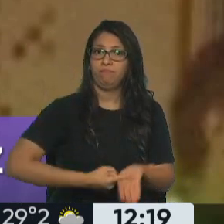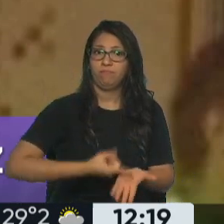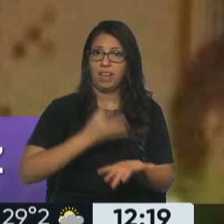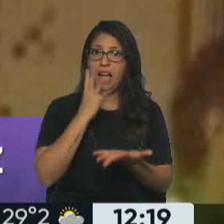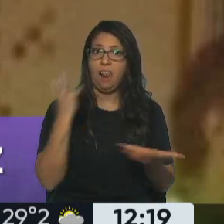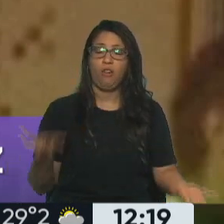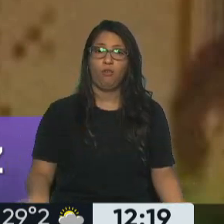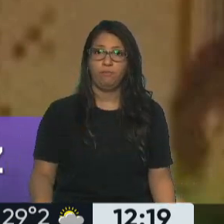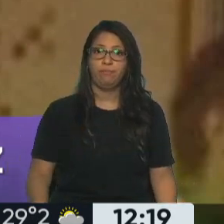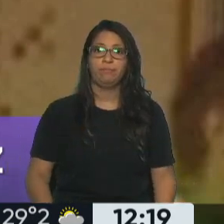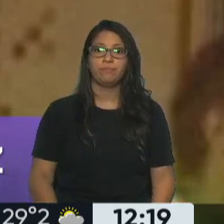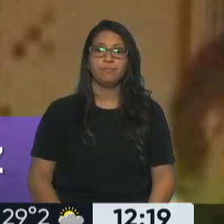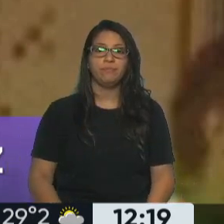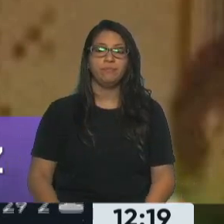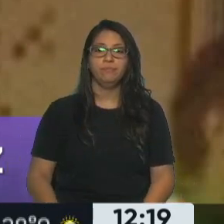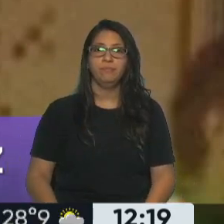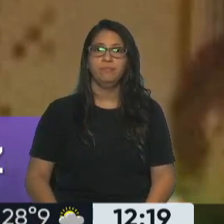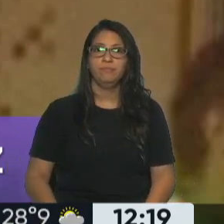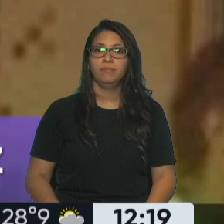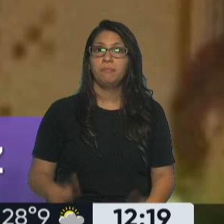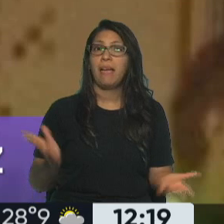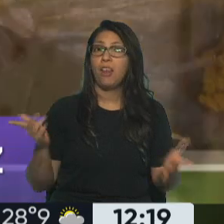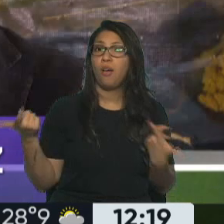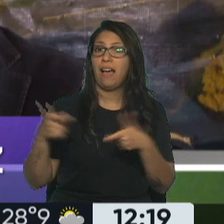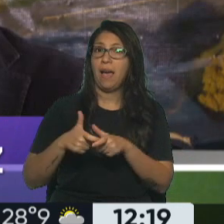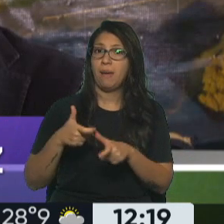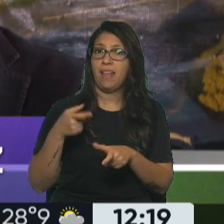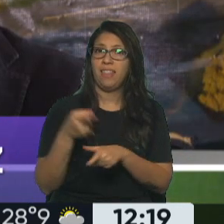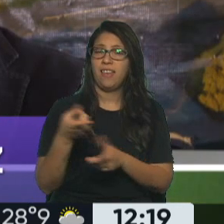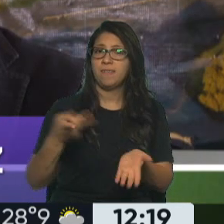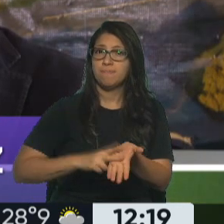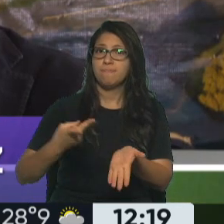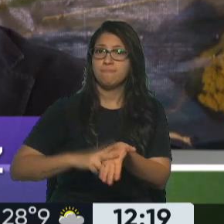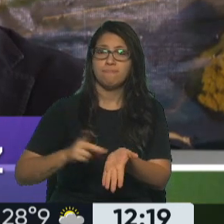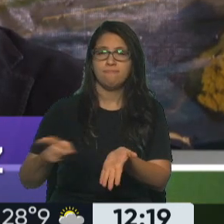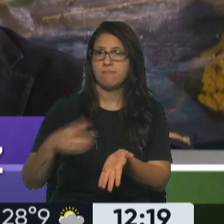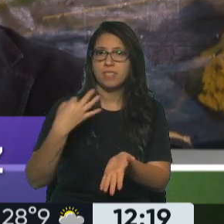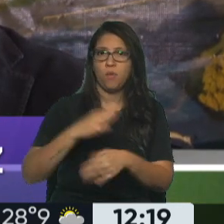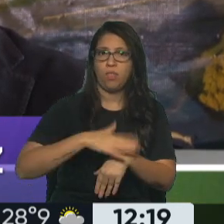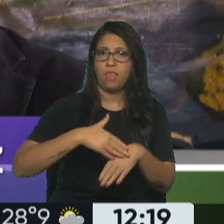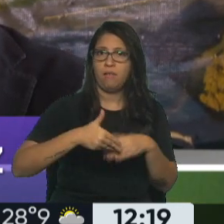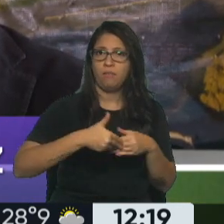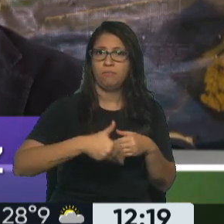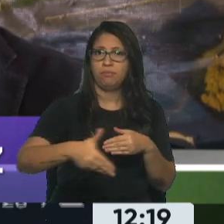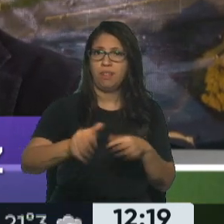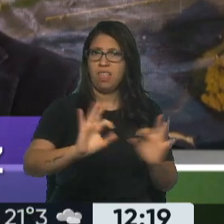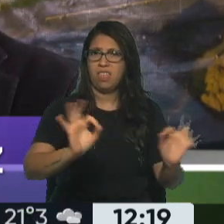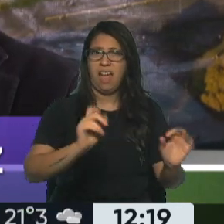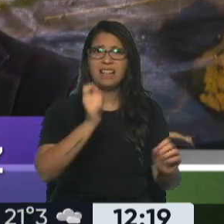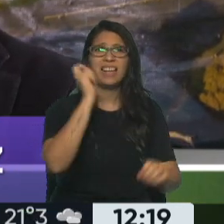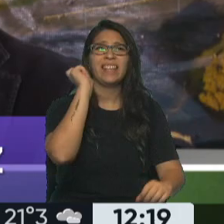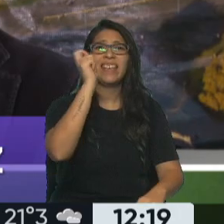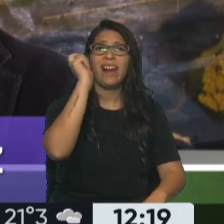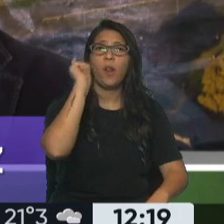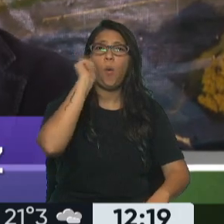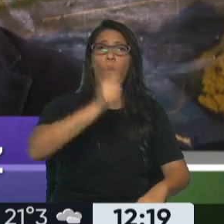tome una decisión. Pero la Cámara de Apelaciones seguramente, con sus tiempos, no va a tomar ninguna hasta que no esté resuelto con ese juez. No,